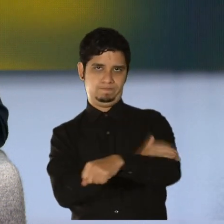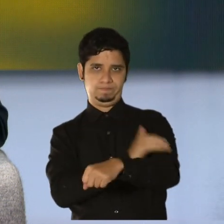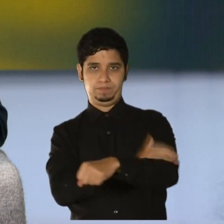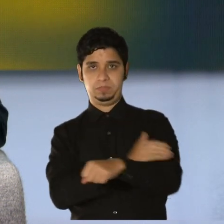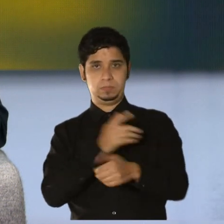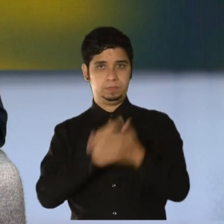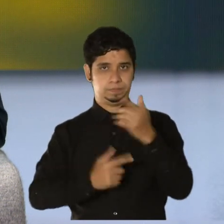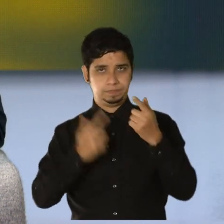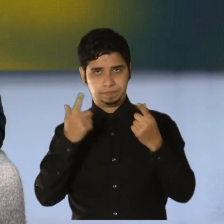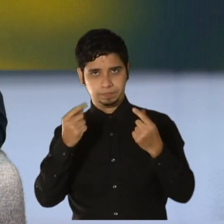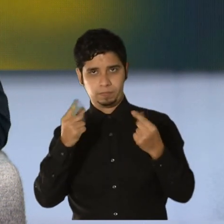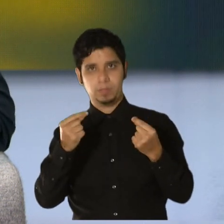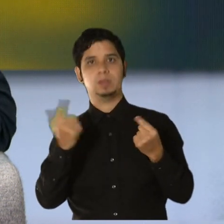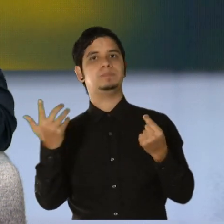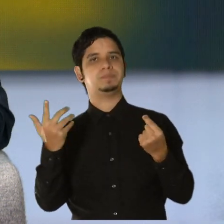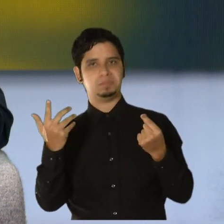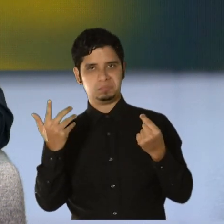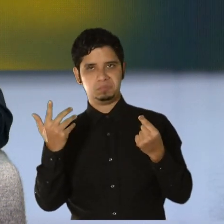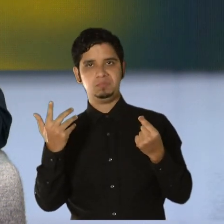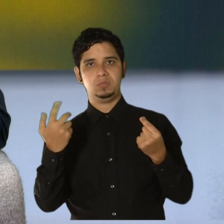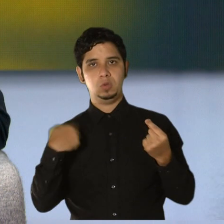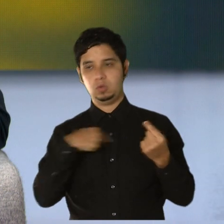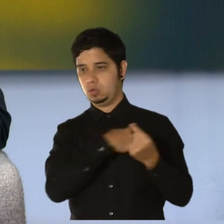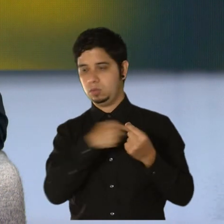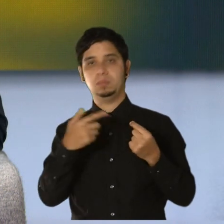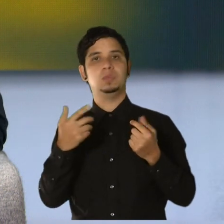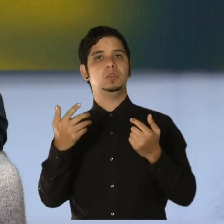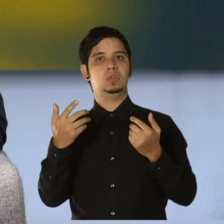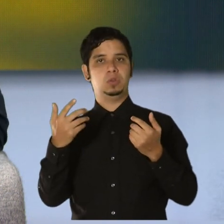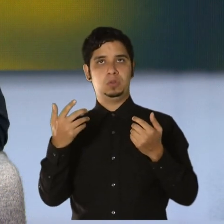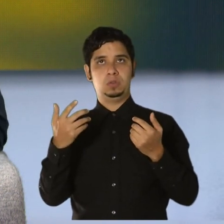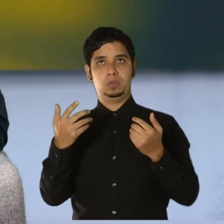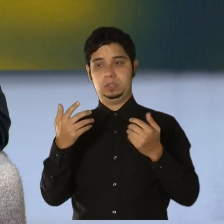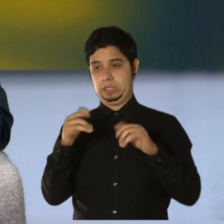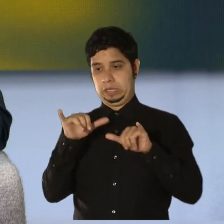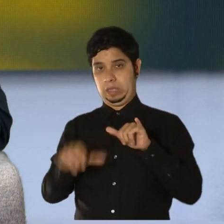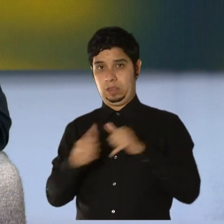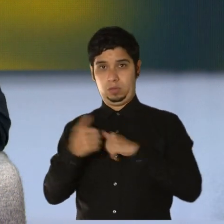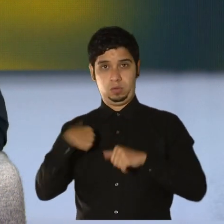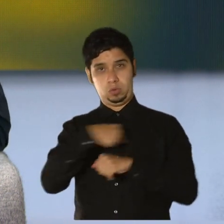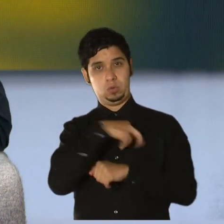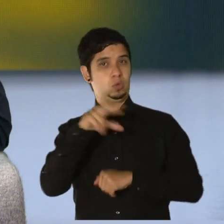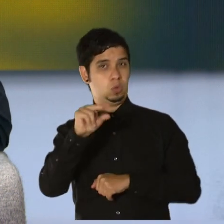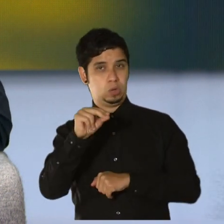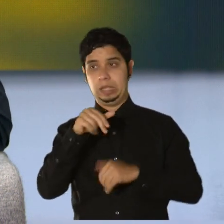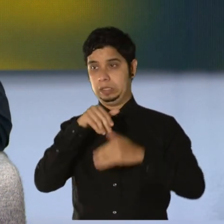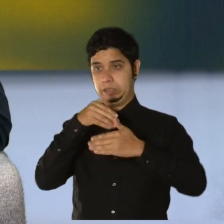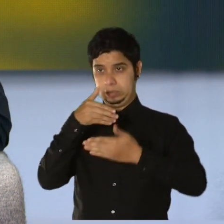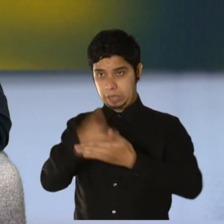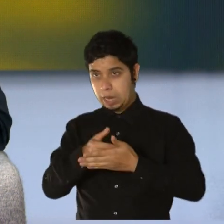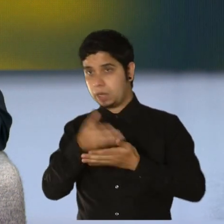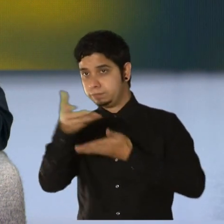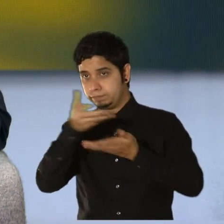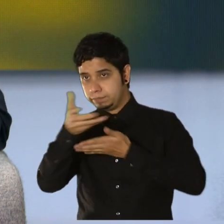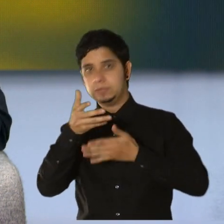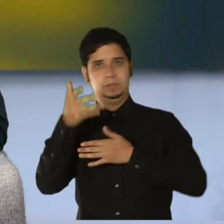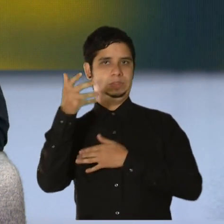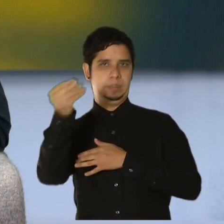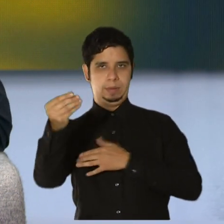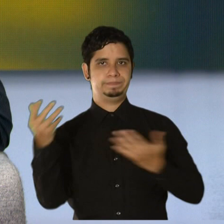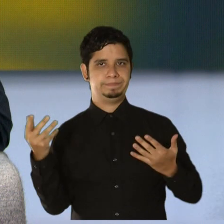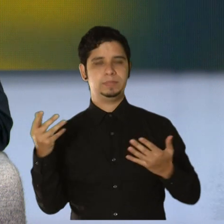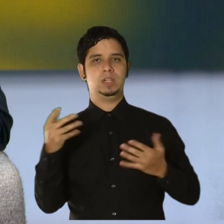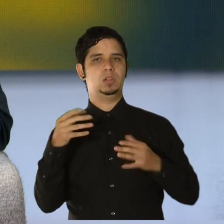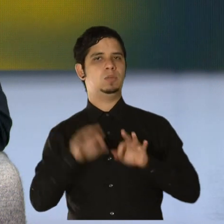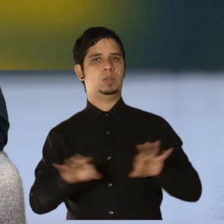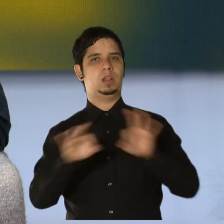tratamiento ambulatorio, refiriendo entonces que tenemos, ¿verdad? El participante no se queda con nosotros, sino que entra y sale del programa. Y lo importante del programa,